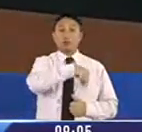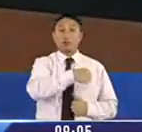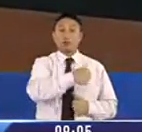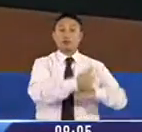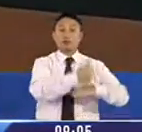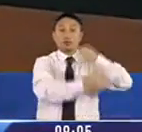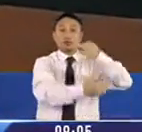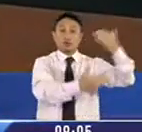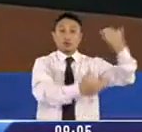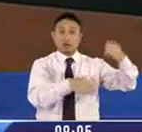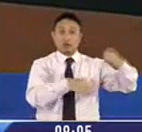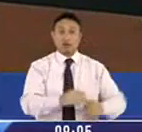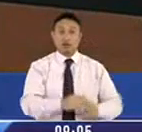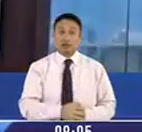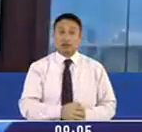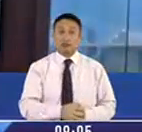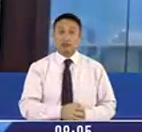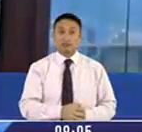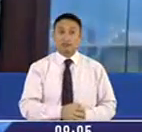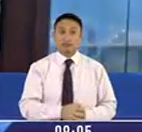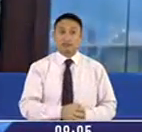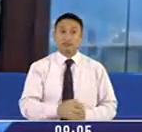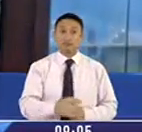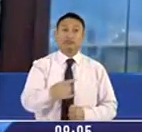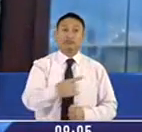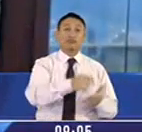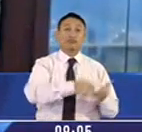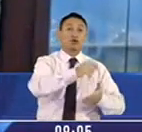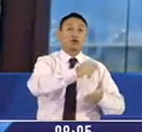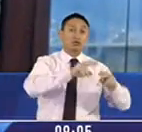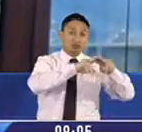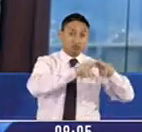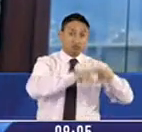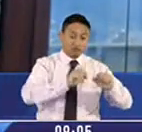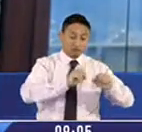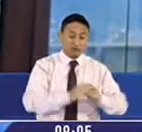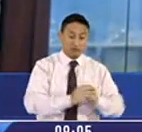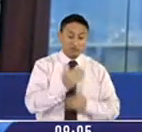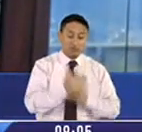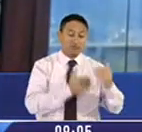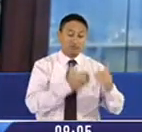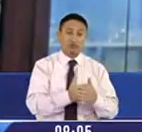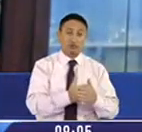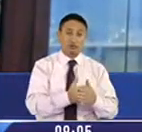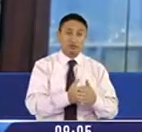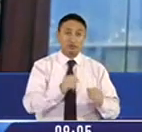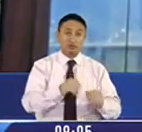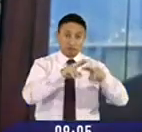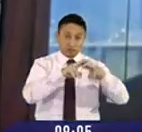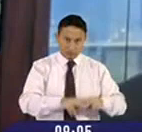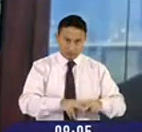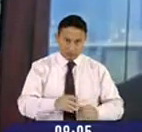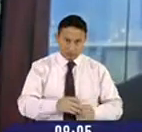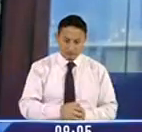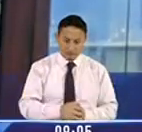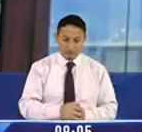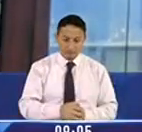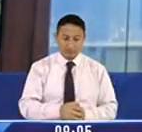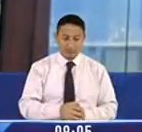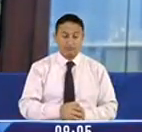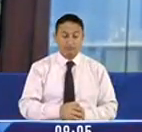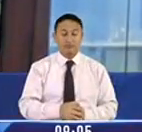que no se negociará. Contratos también que se van a revisar, hay procedimientos precontractuales que se van a revisar,